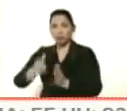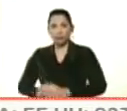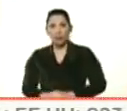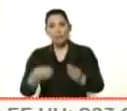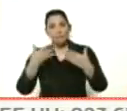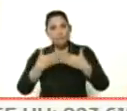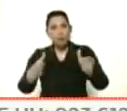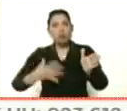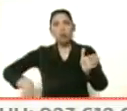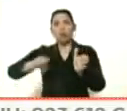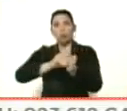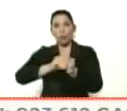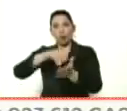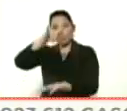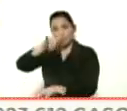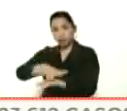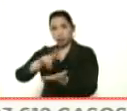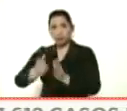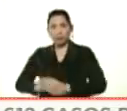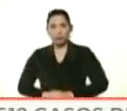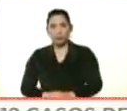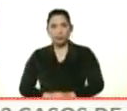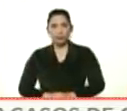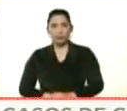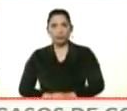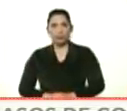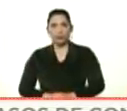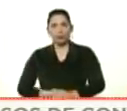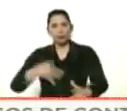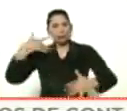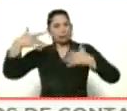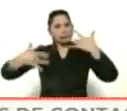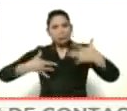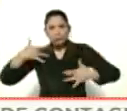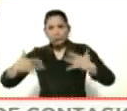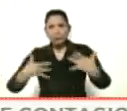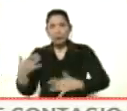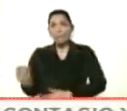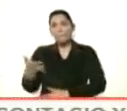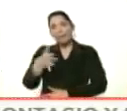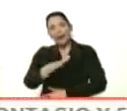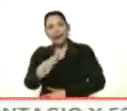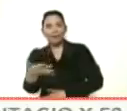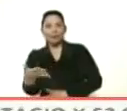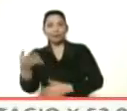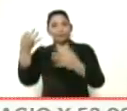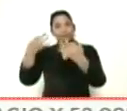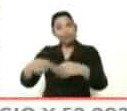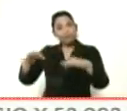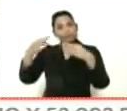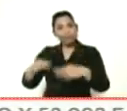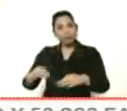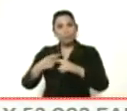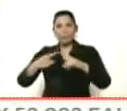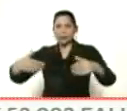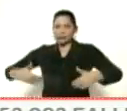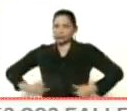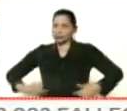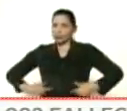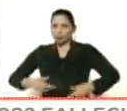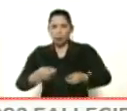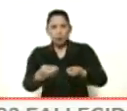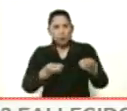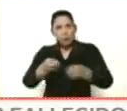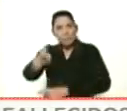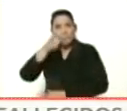la provincia de Wuhan a las actividades más o menos normal, pero con un férreo control.